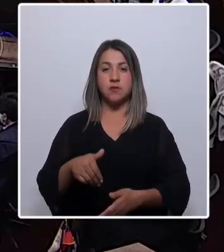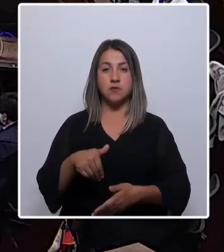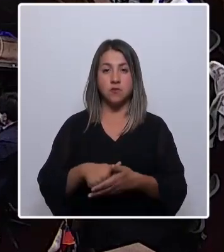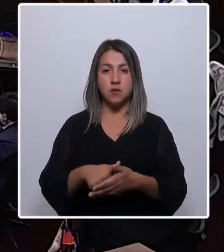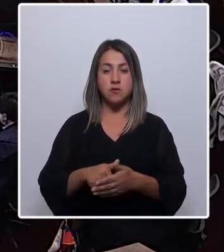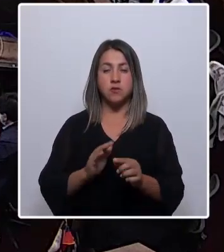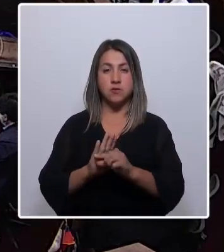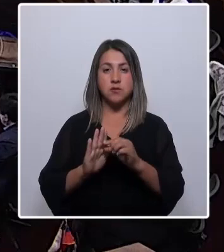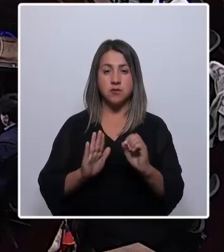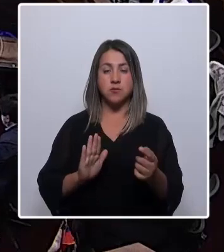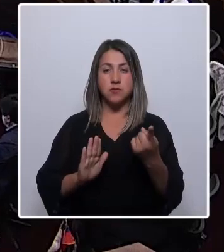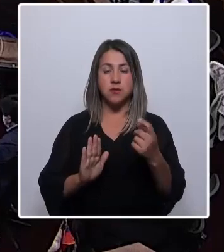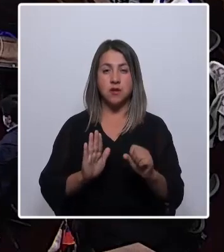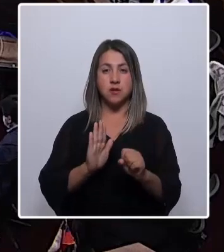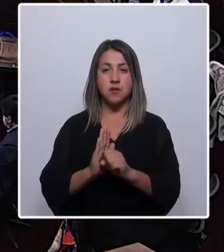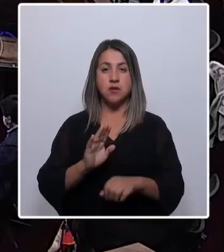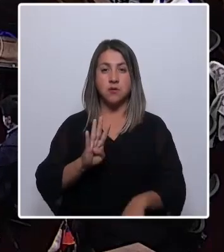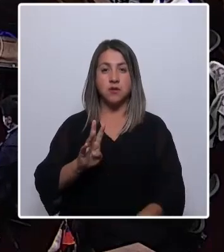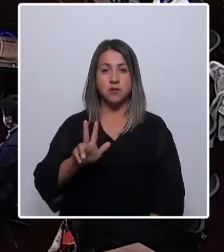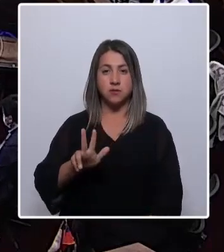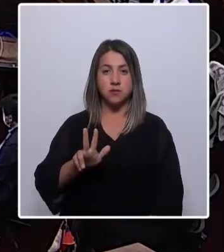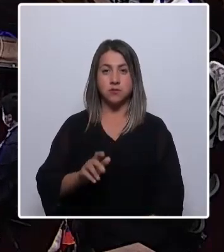el inciso primero del artículo 48.